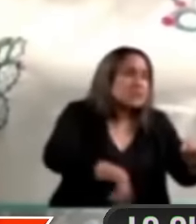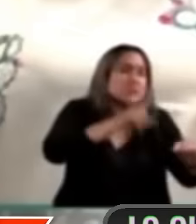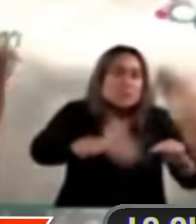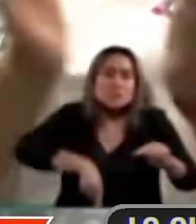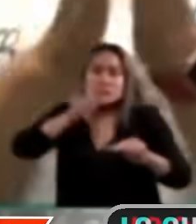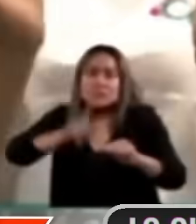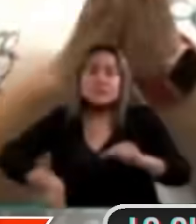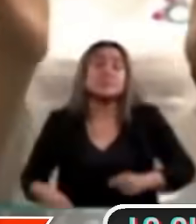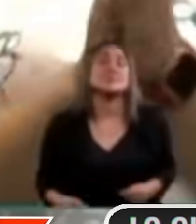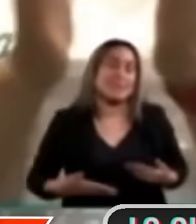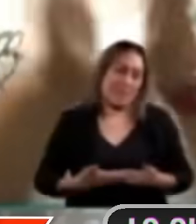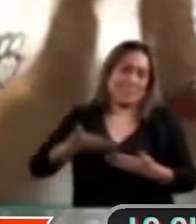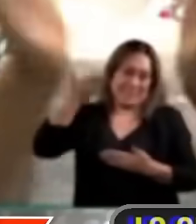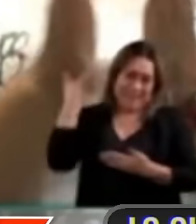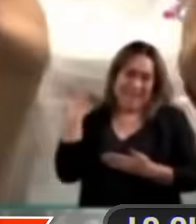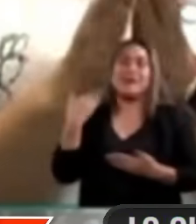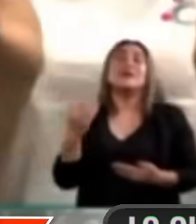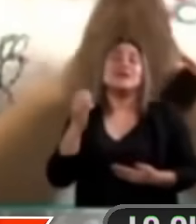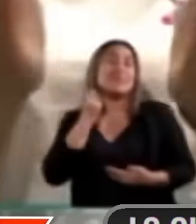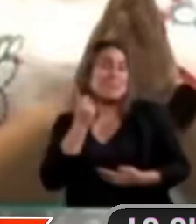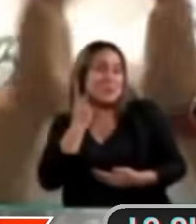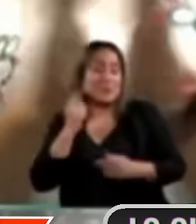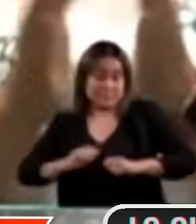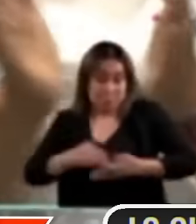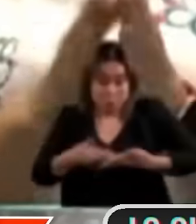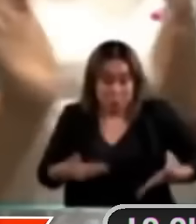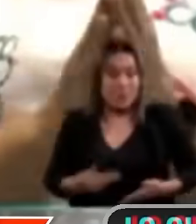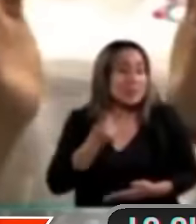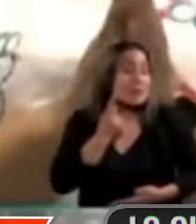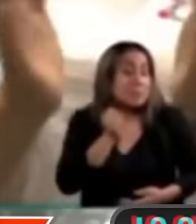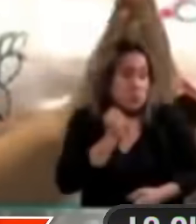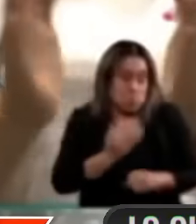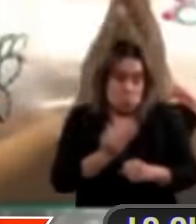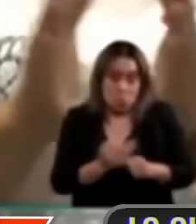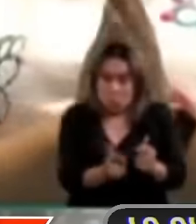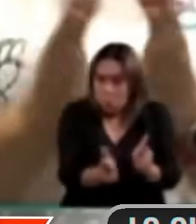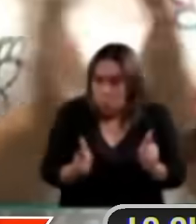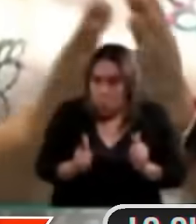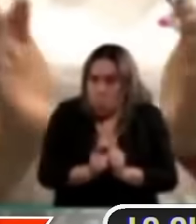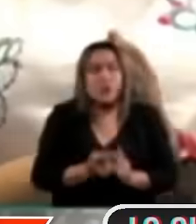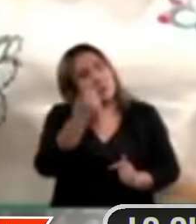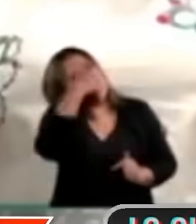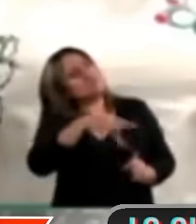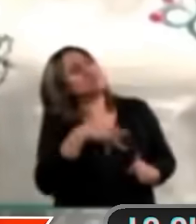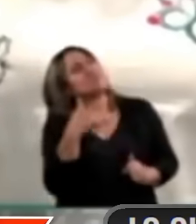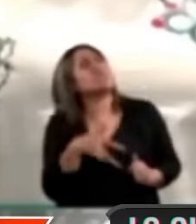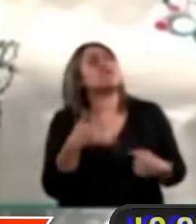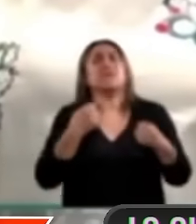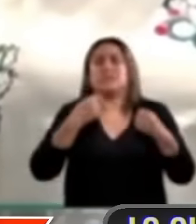pasada y la presente legislatura, nuestro grupo parlamentario, con mucha convicción